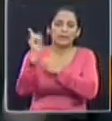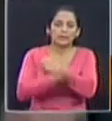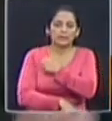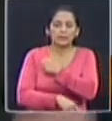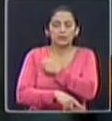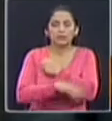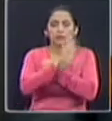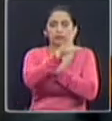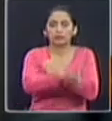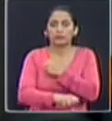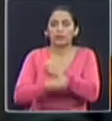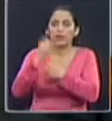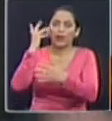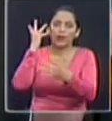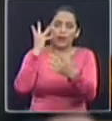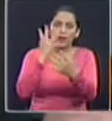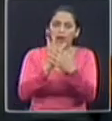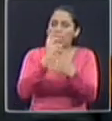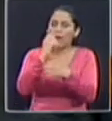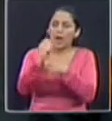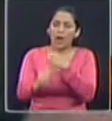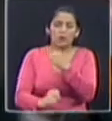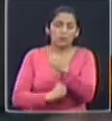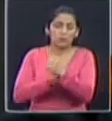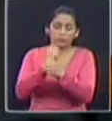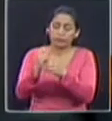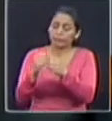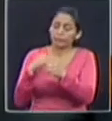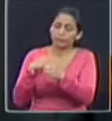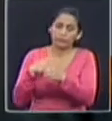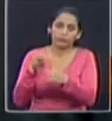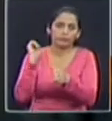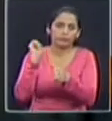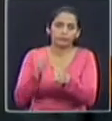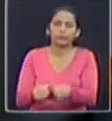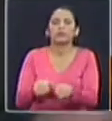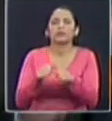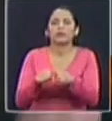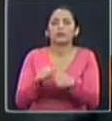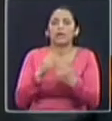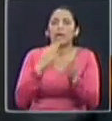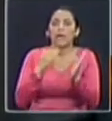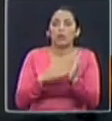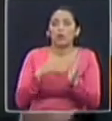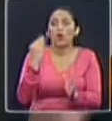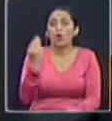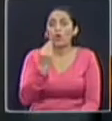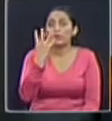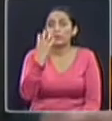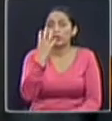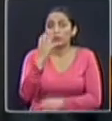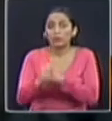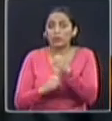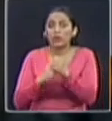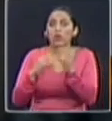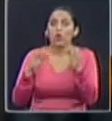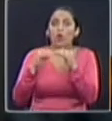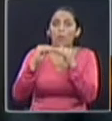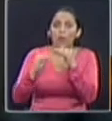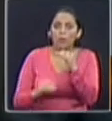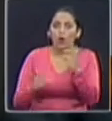cadena perpetua cuando la víctima sea menor de 14 años o si se produce la muerte de la